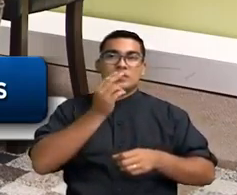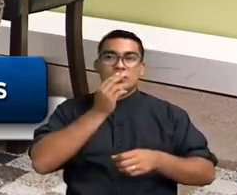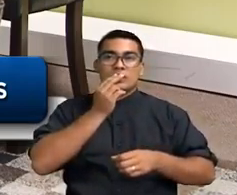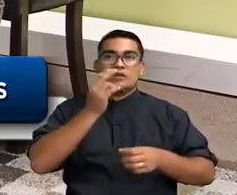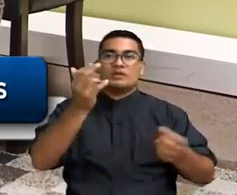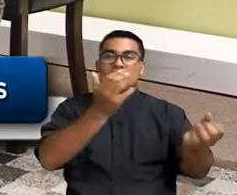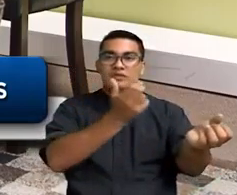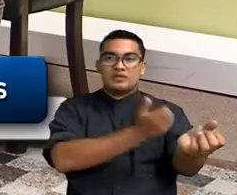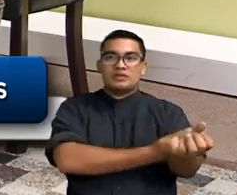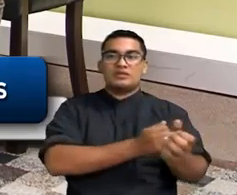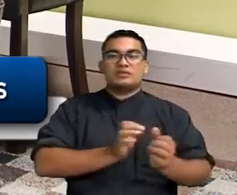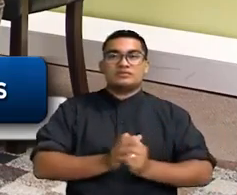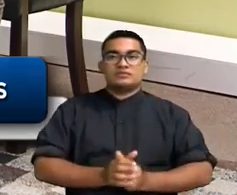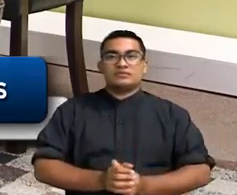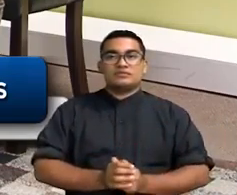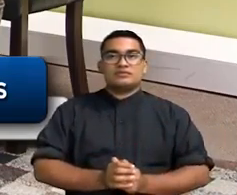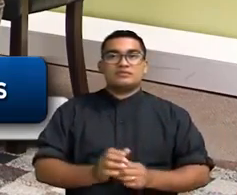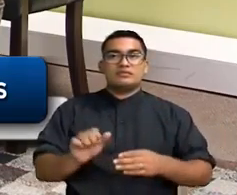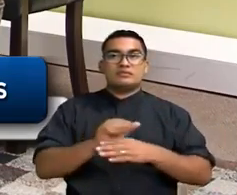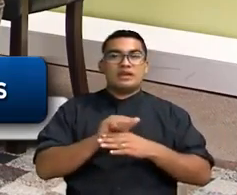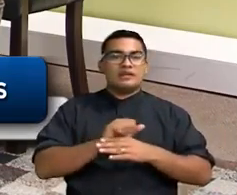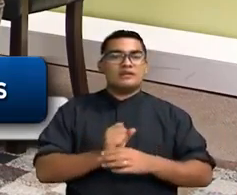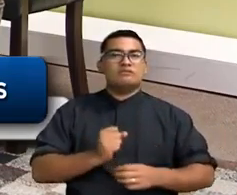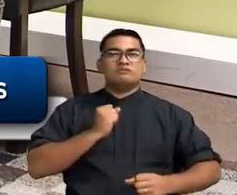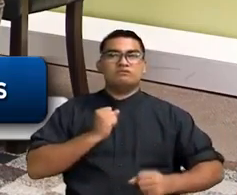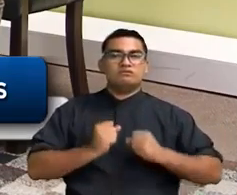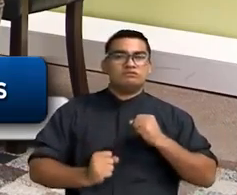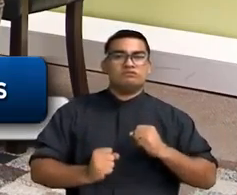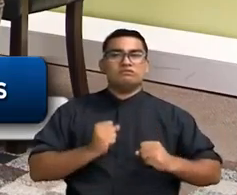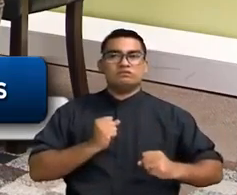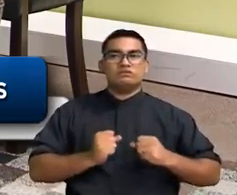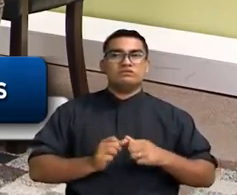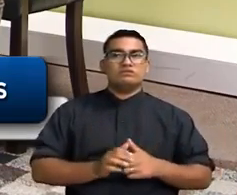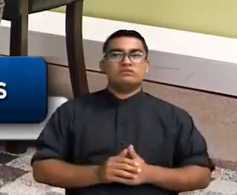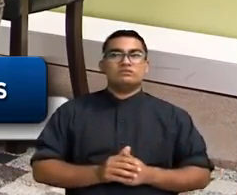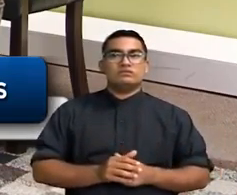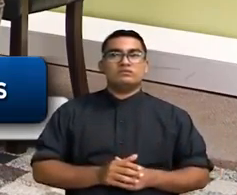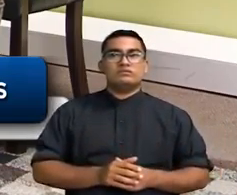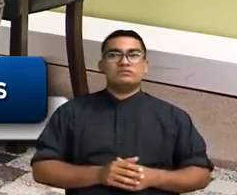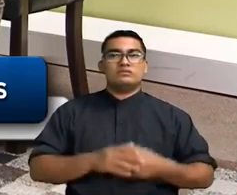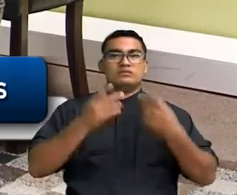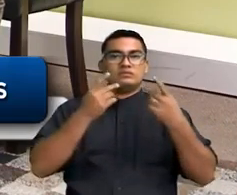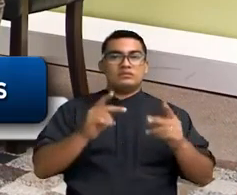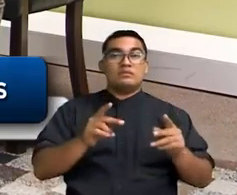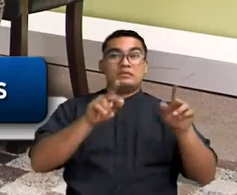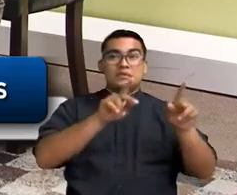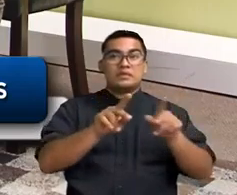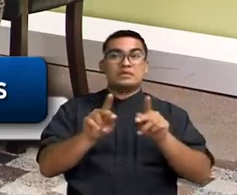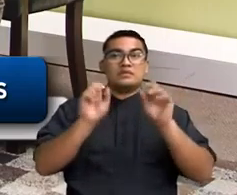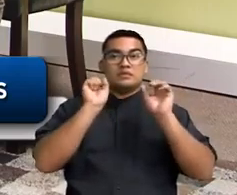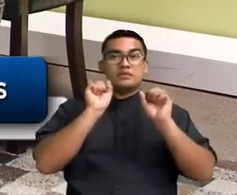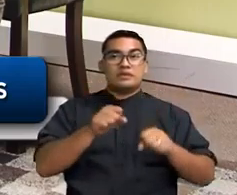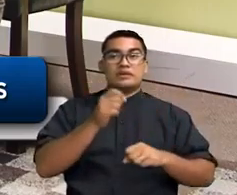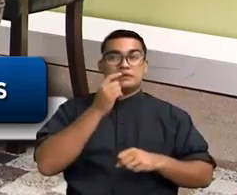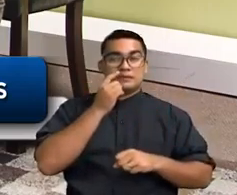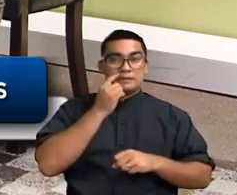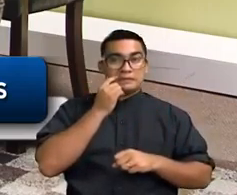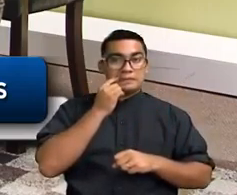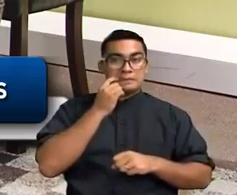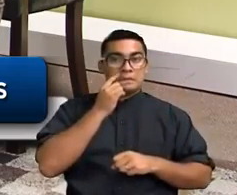y el ejercicio. Sin embargo, hay alguien que puede hacer todo eso, pero puede